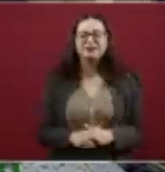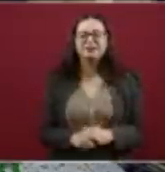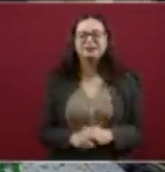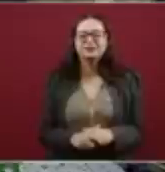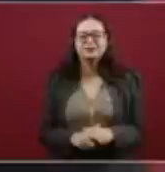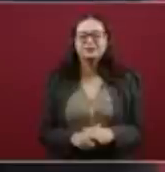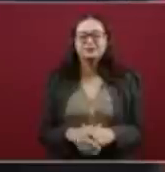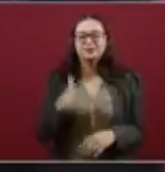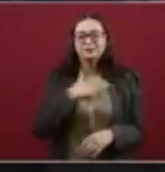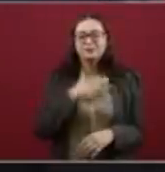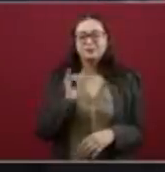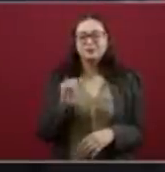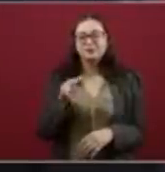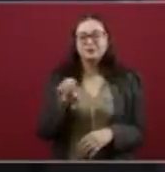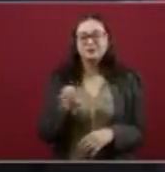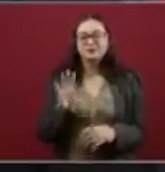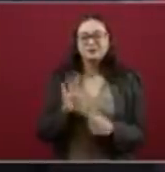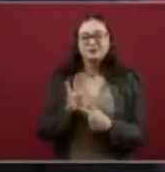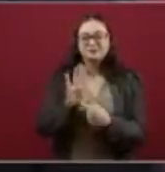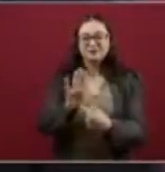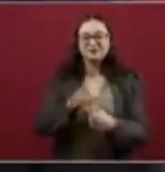Esta es mi identificación.